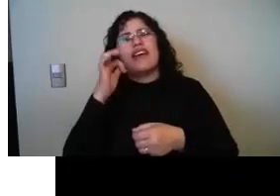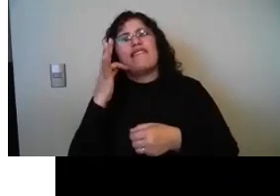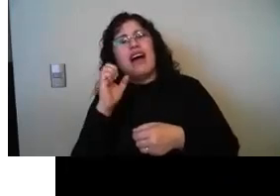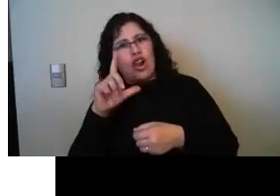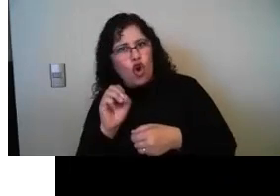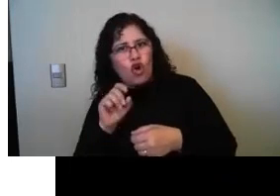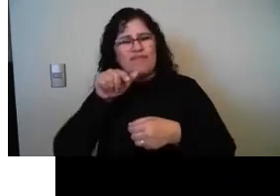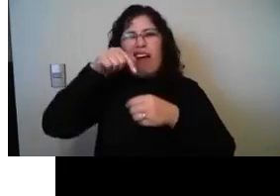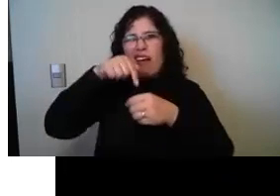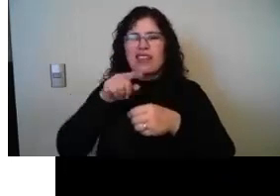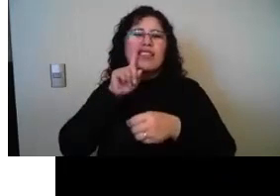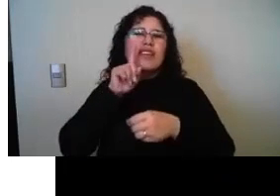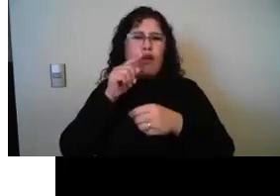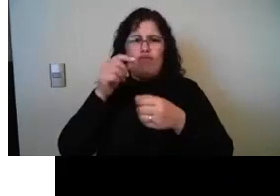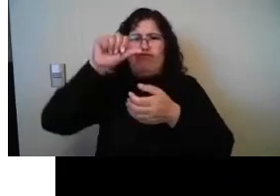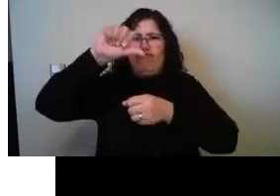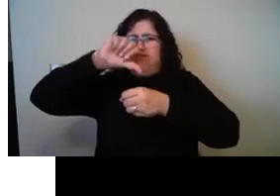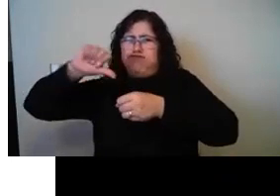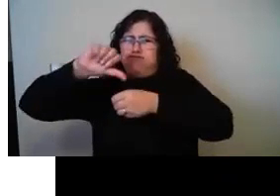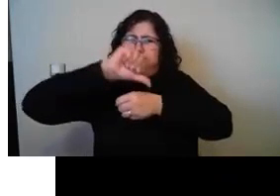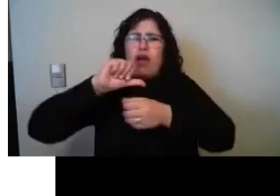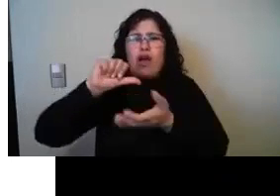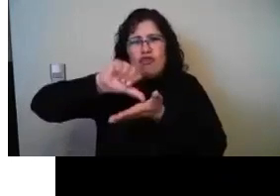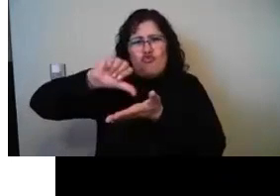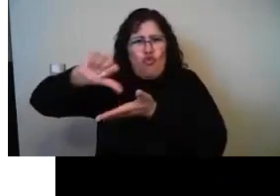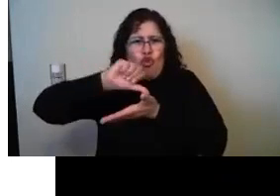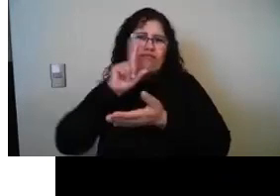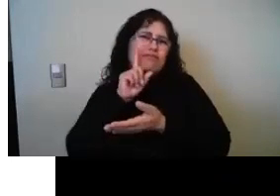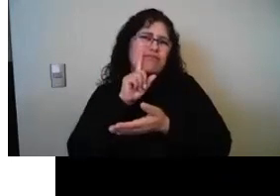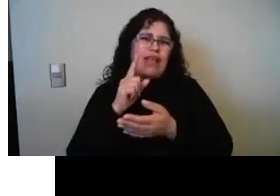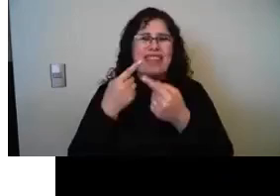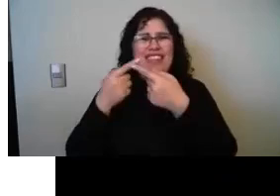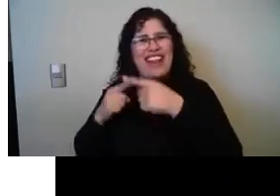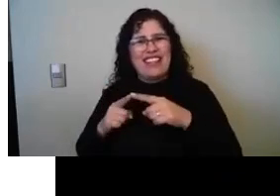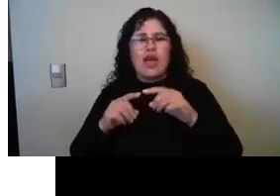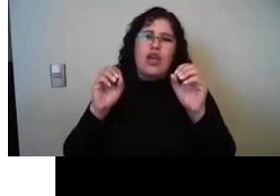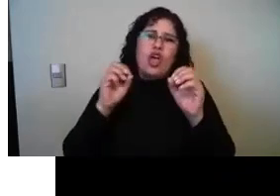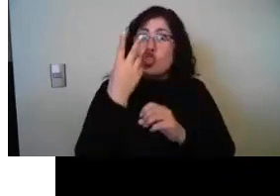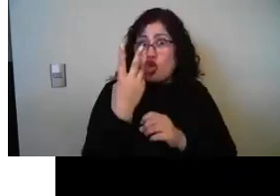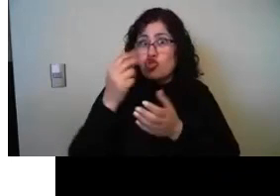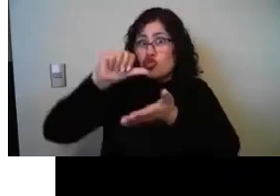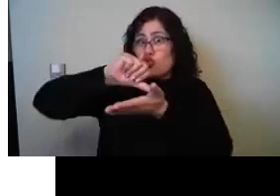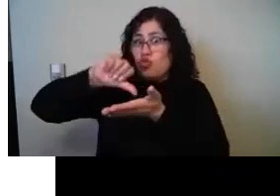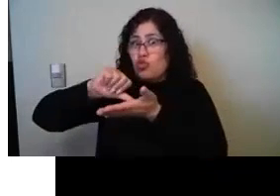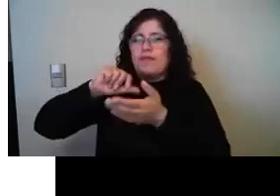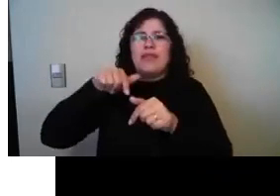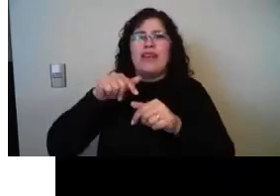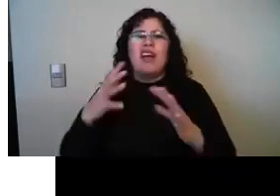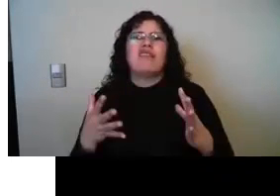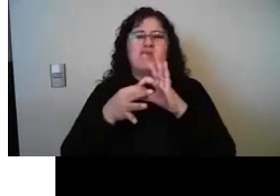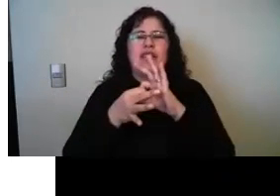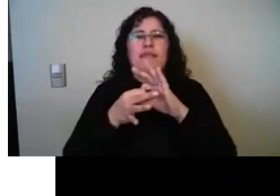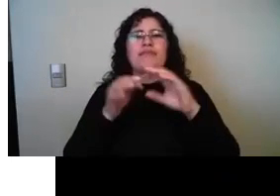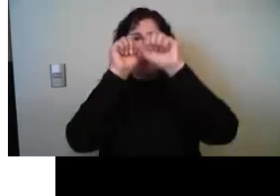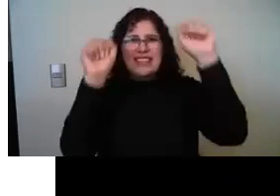tenía una serie de núcleos, ¿cierto? Varios de ellos, o dos de ellos, asociados al sistema nervioso autónomo, que de alguna u otra